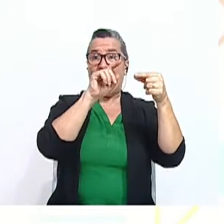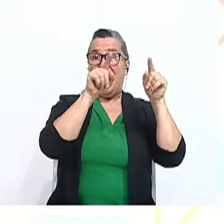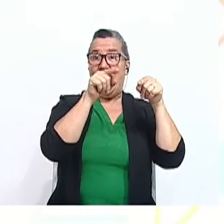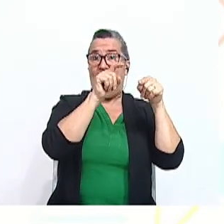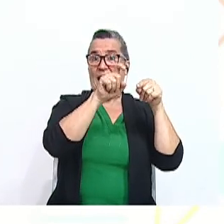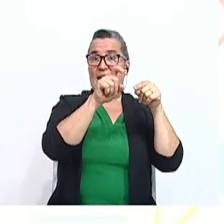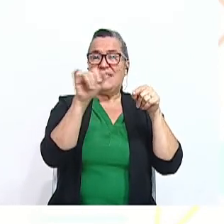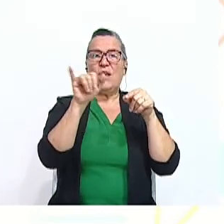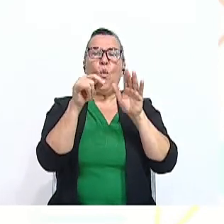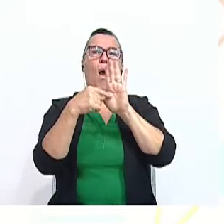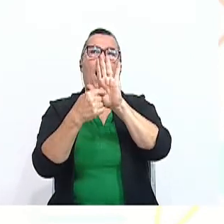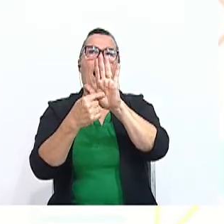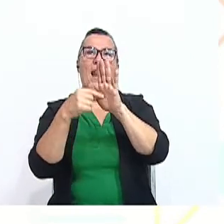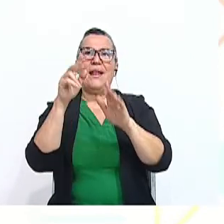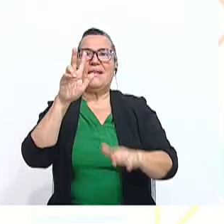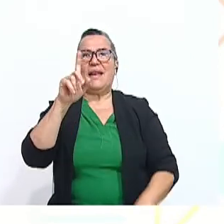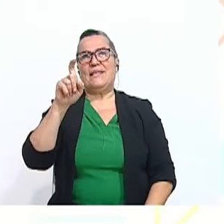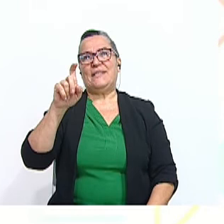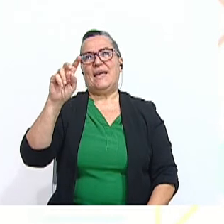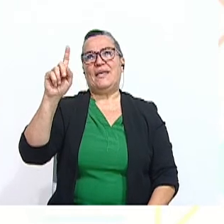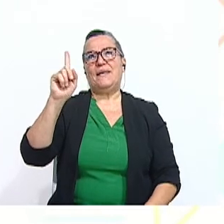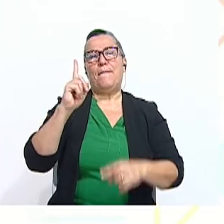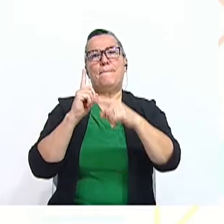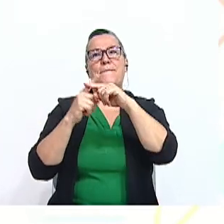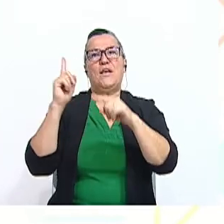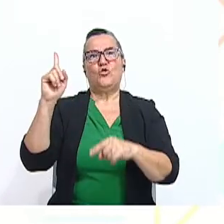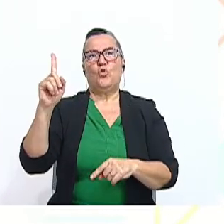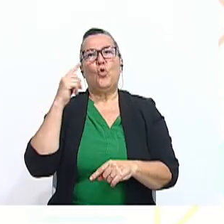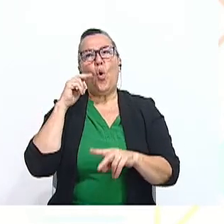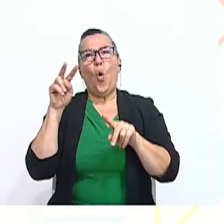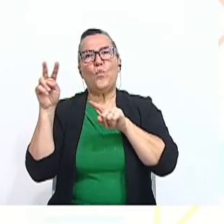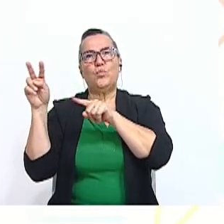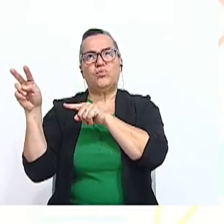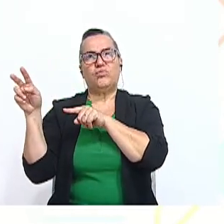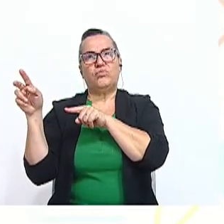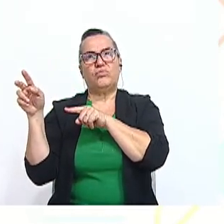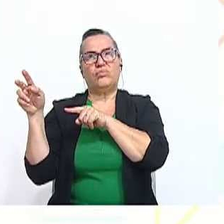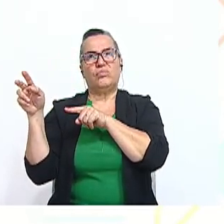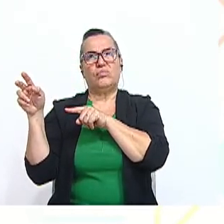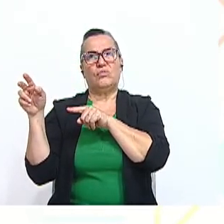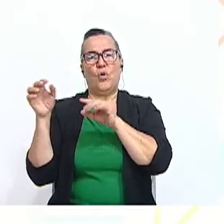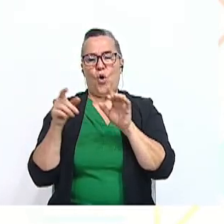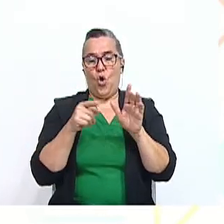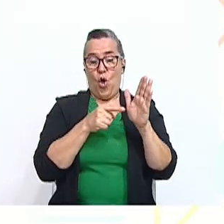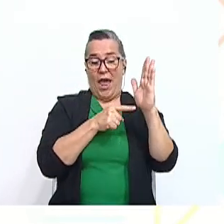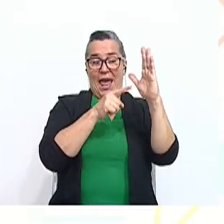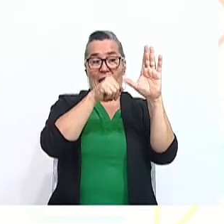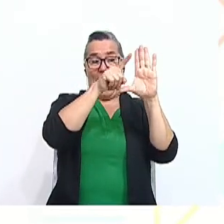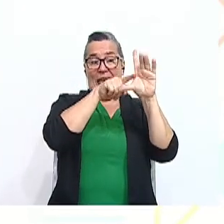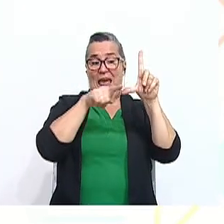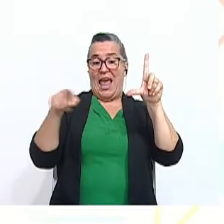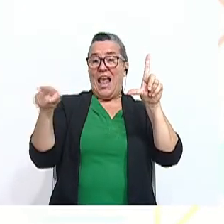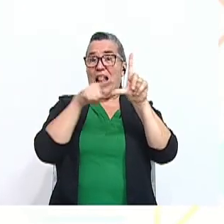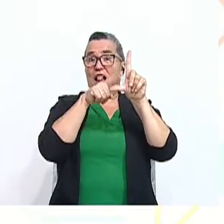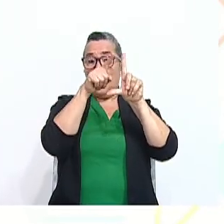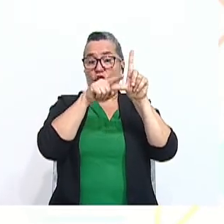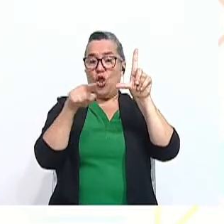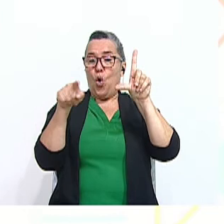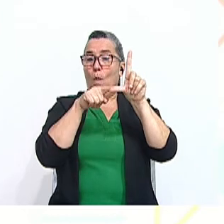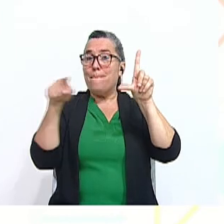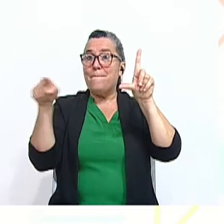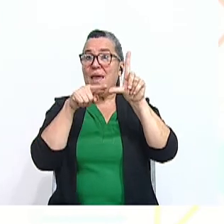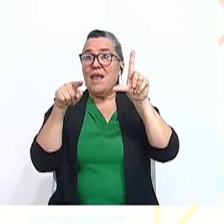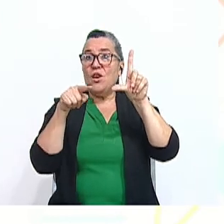la vamos a representar gráficamente a la función f. Observemos acá cuál es el dominio de la función f. El dominio es de menos